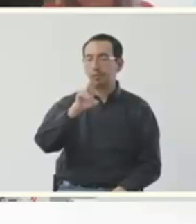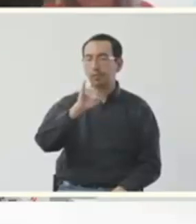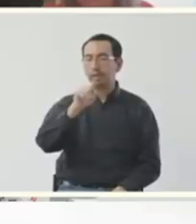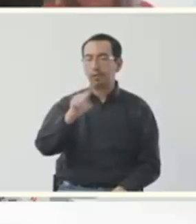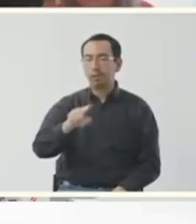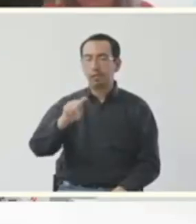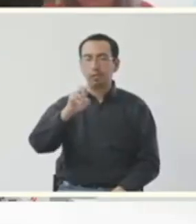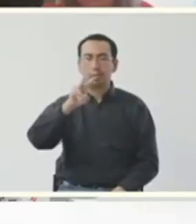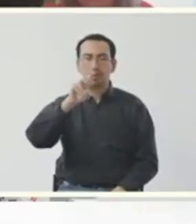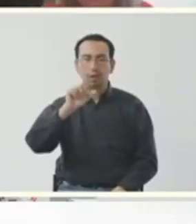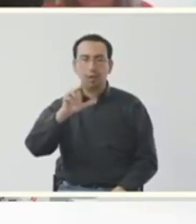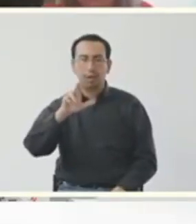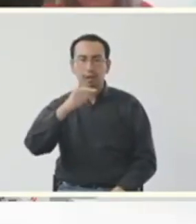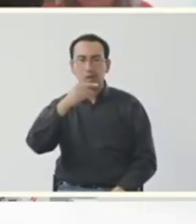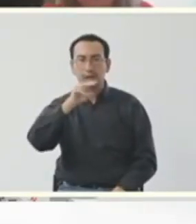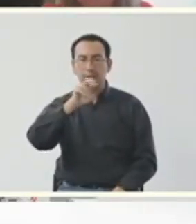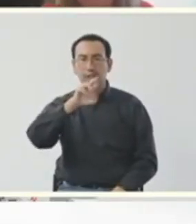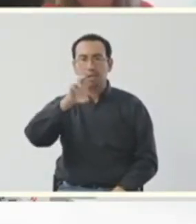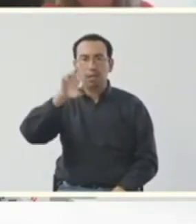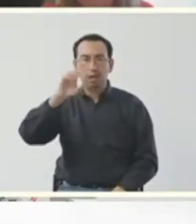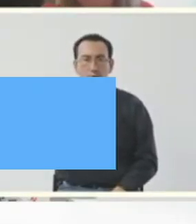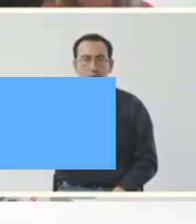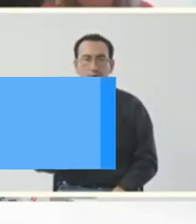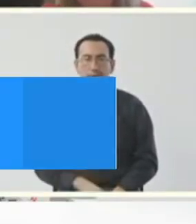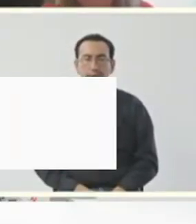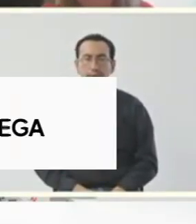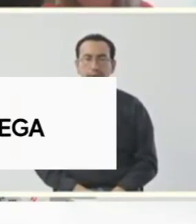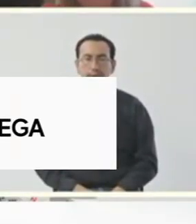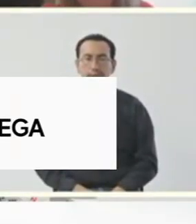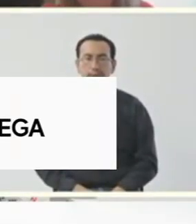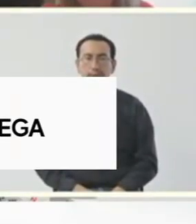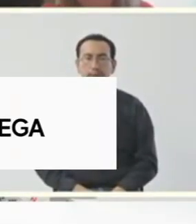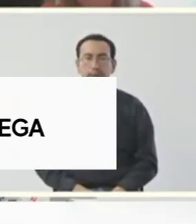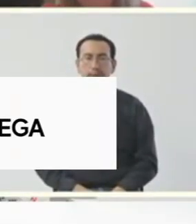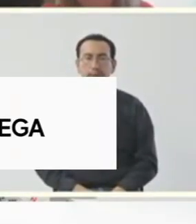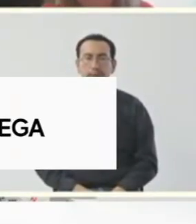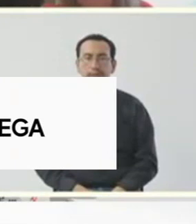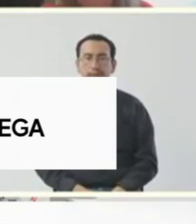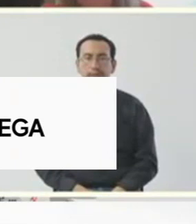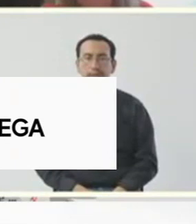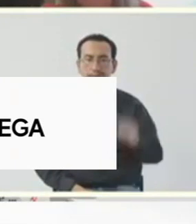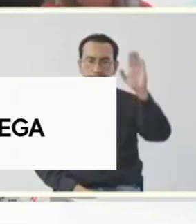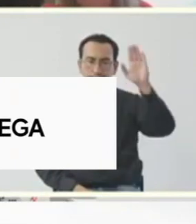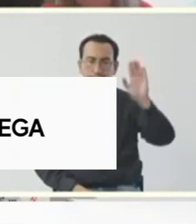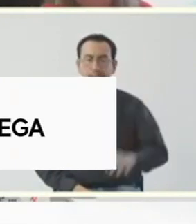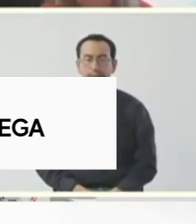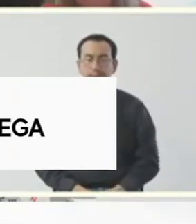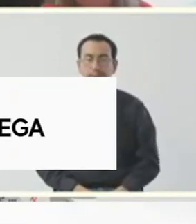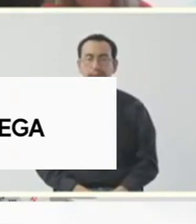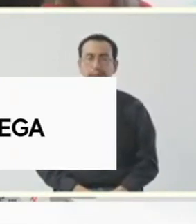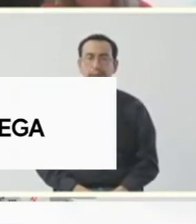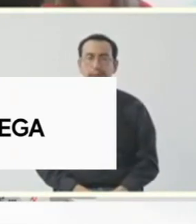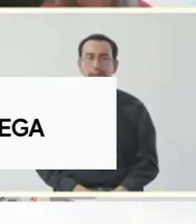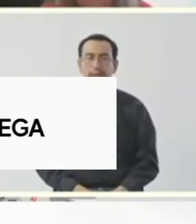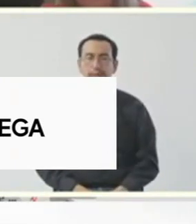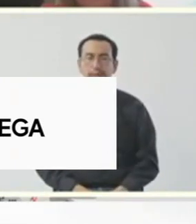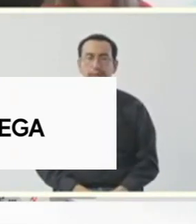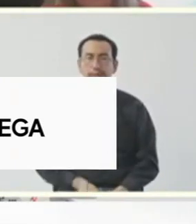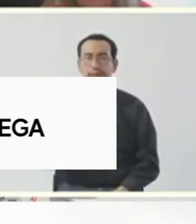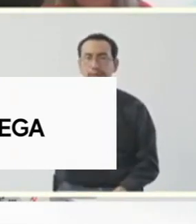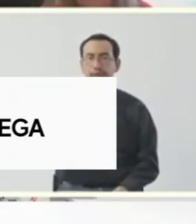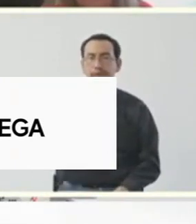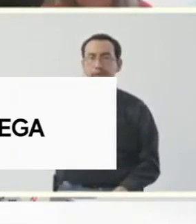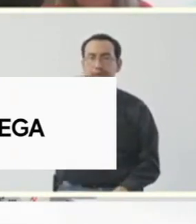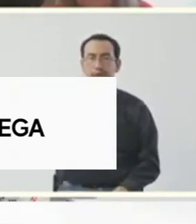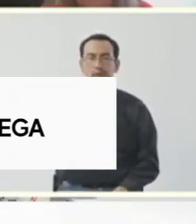en sesión extraordinaria del consejo general del instituto electoral del estado de guanajuato se aprobó el proyecto para modificar el plazo para presentar la